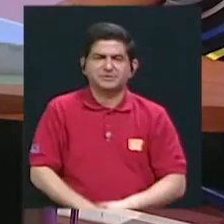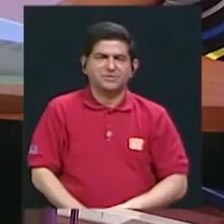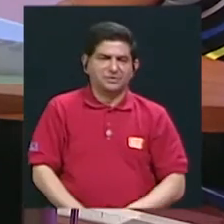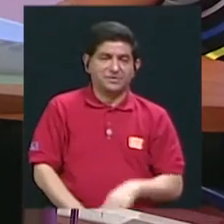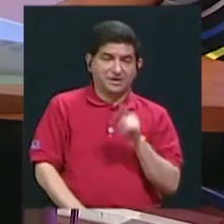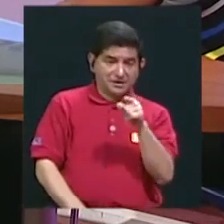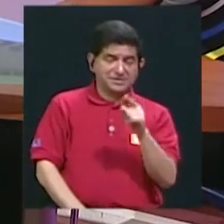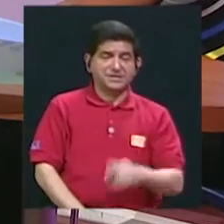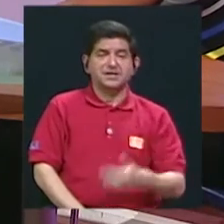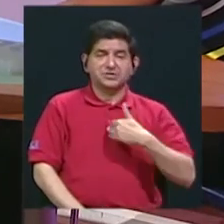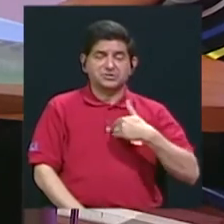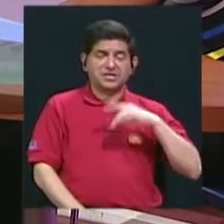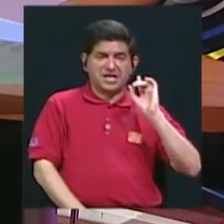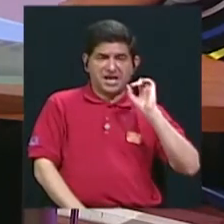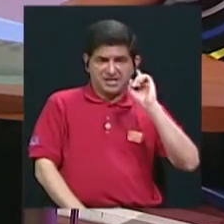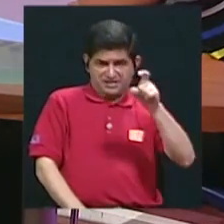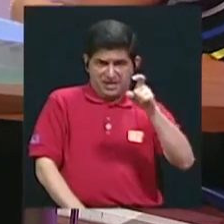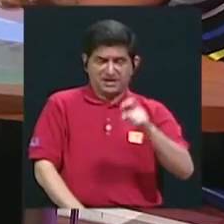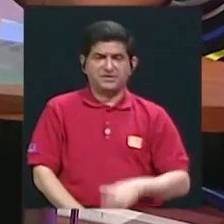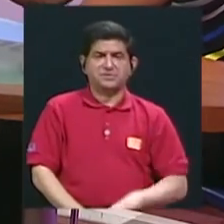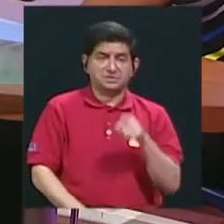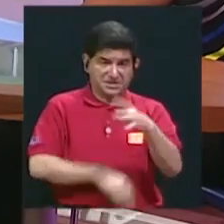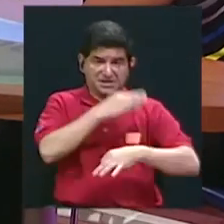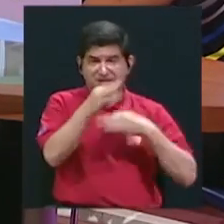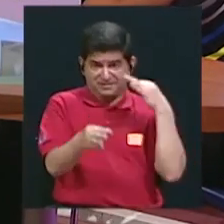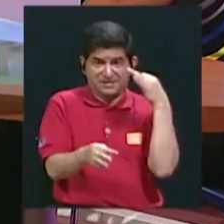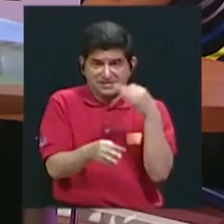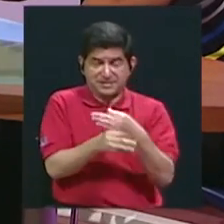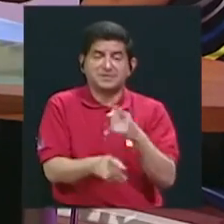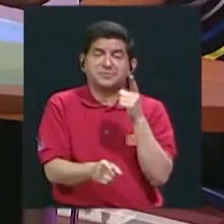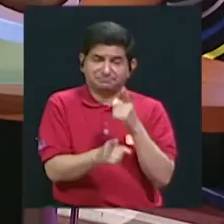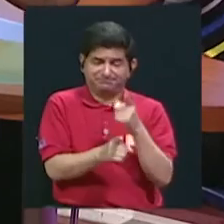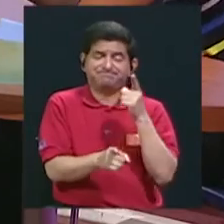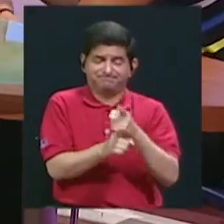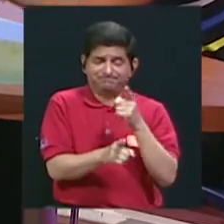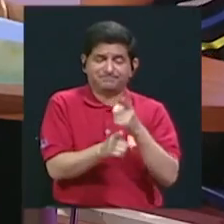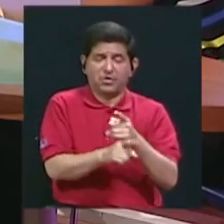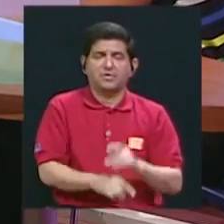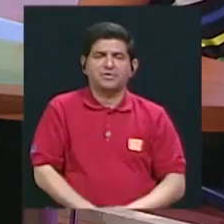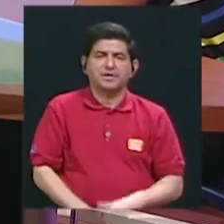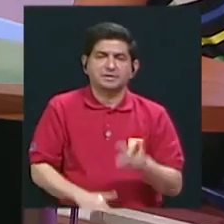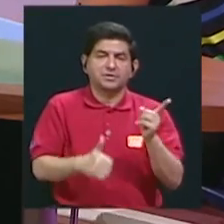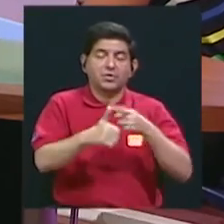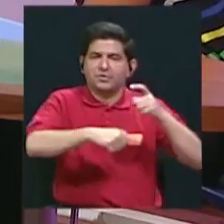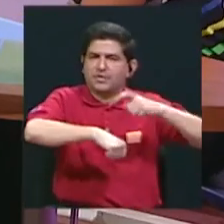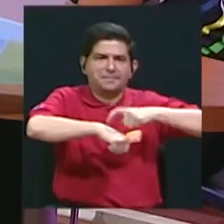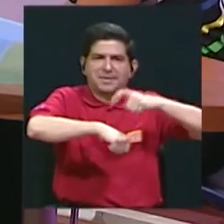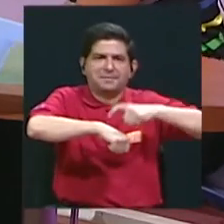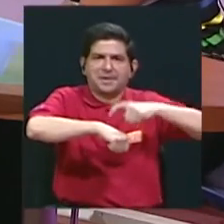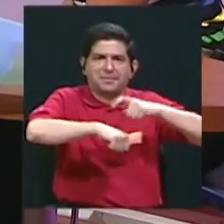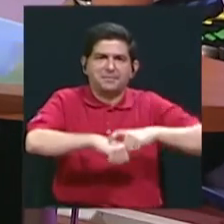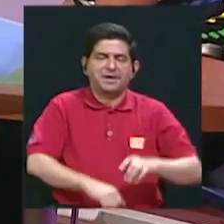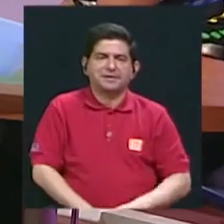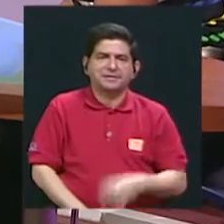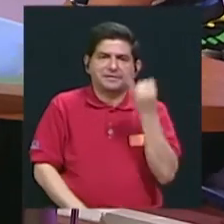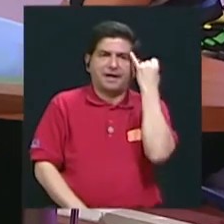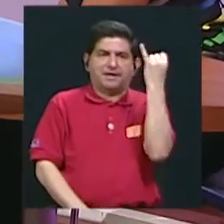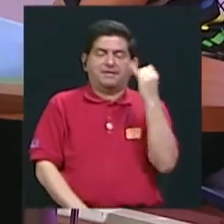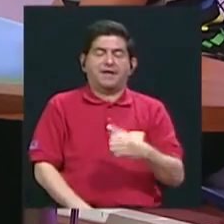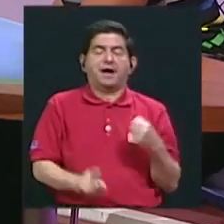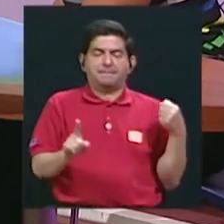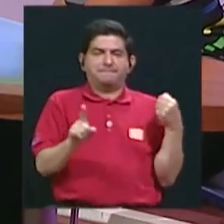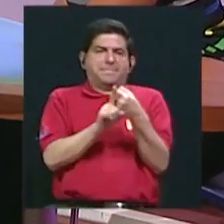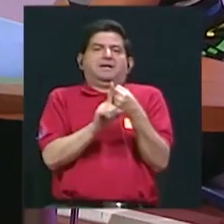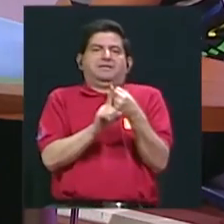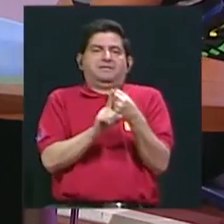les han dado un diagnóstico de estos que efectivamente el primer mensaje de la primera noticia es impactante